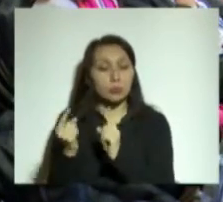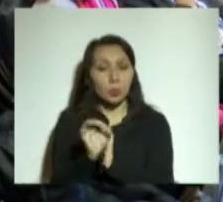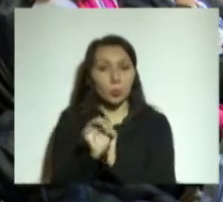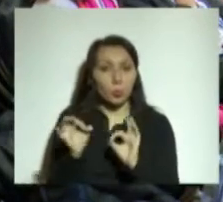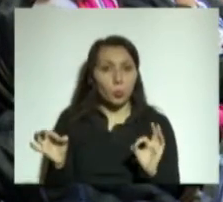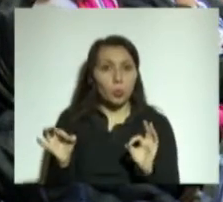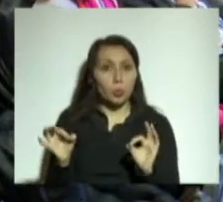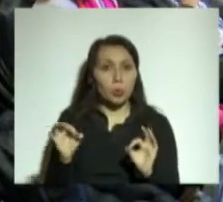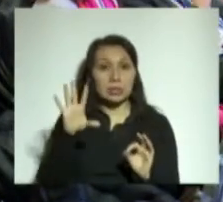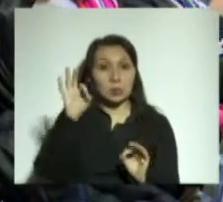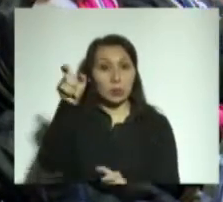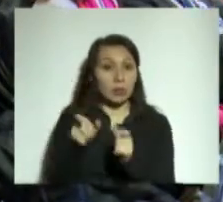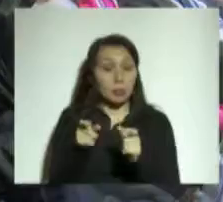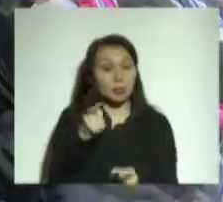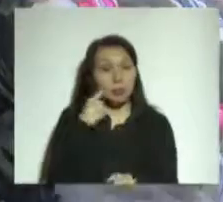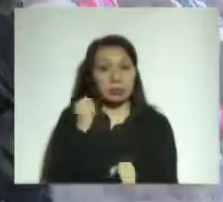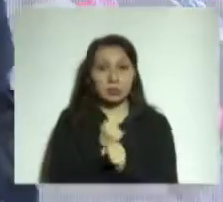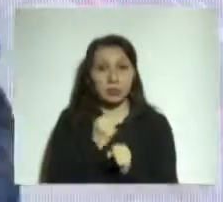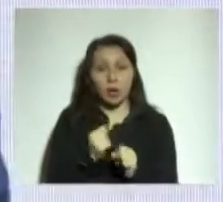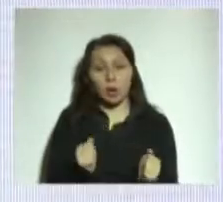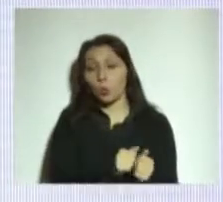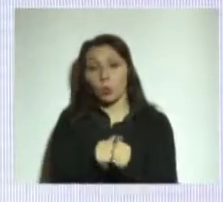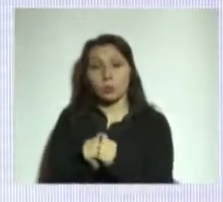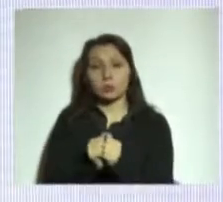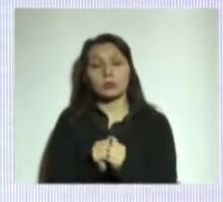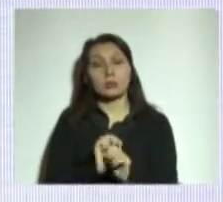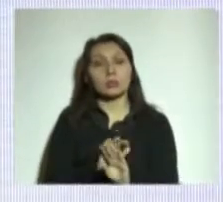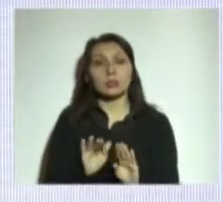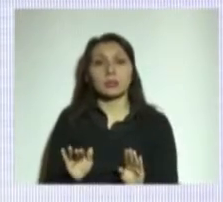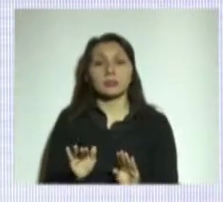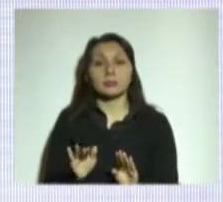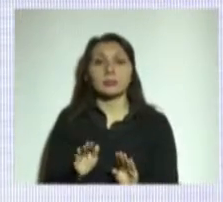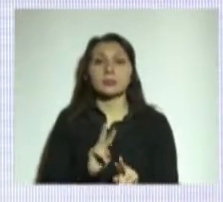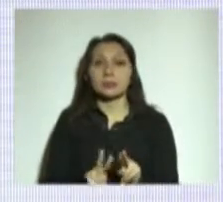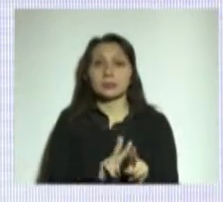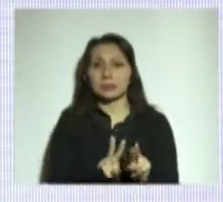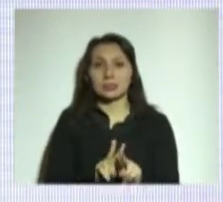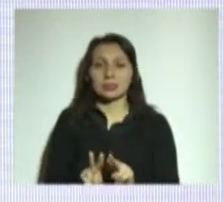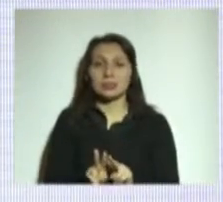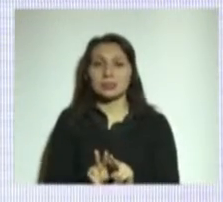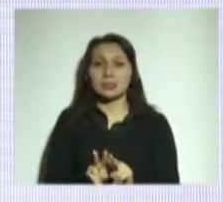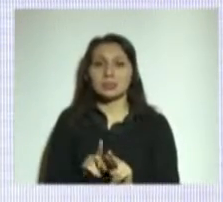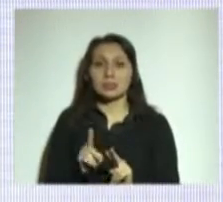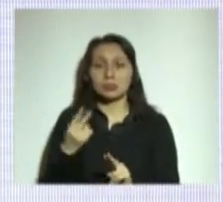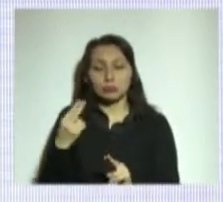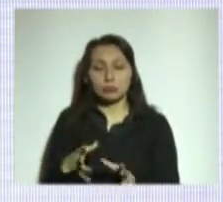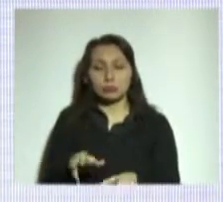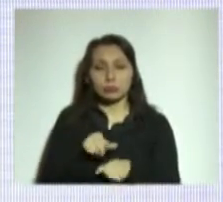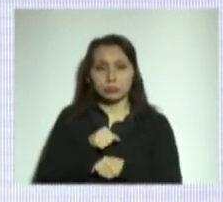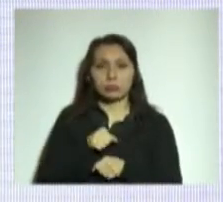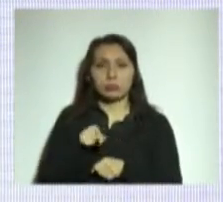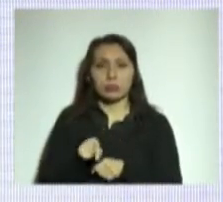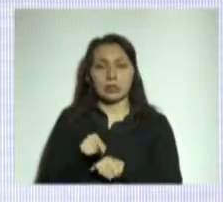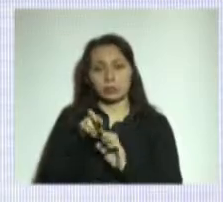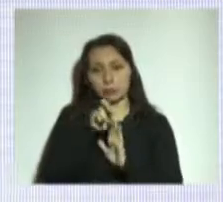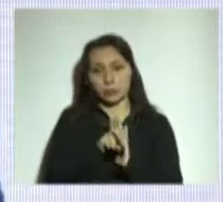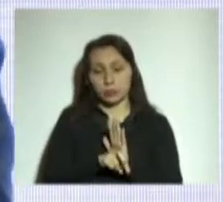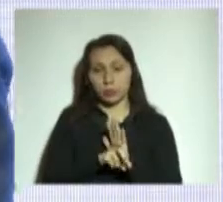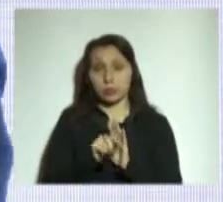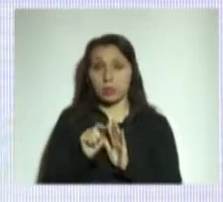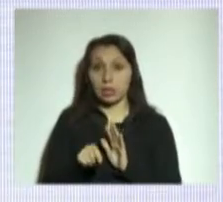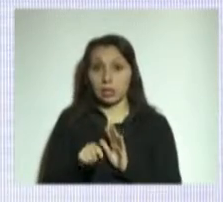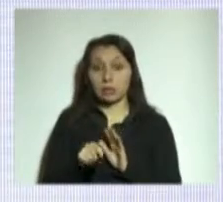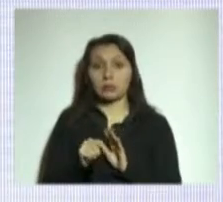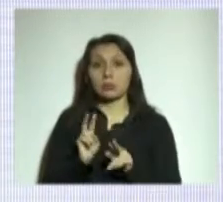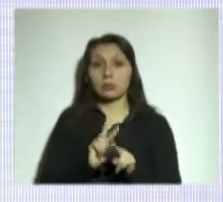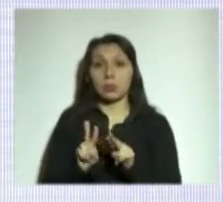nunca las 50 personas a la vez trabajando juntos, terminan haciendo suyos esos proyectos. Esto